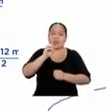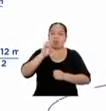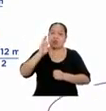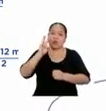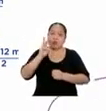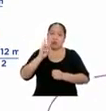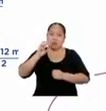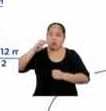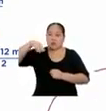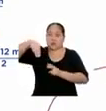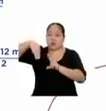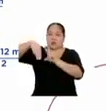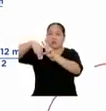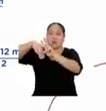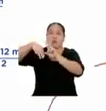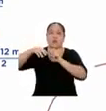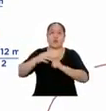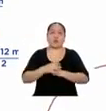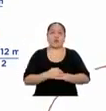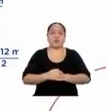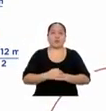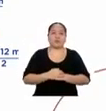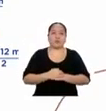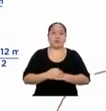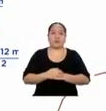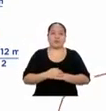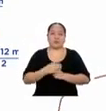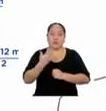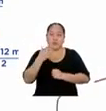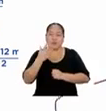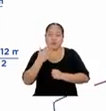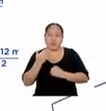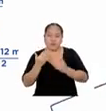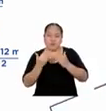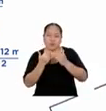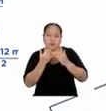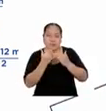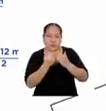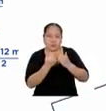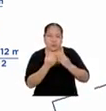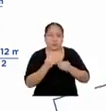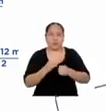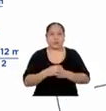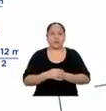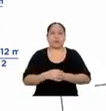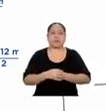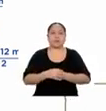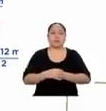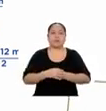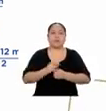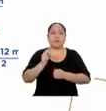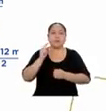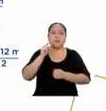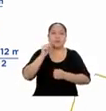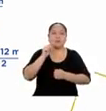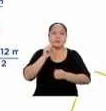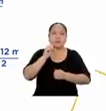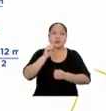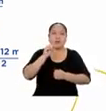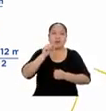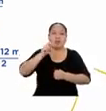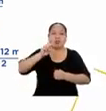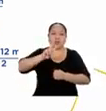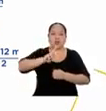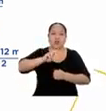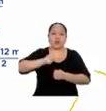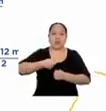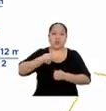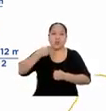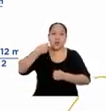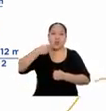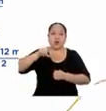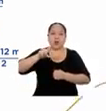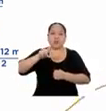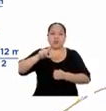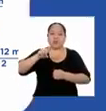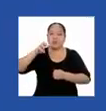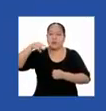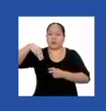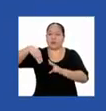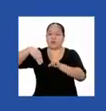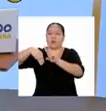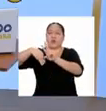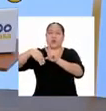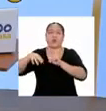2,106 metros cuadrados. Haciendo una aproximación al orden de los centésimos, nos resulta 2,11